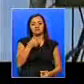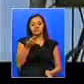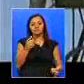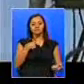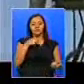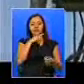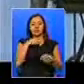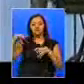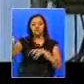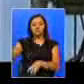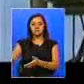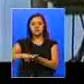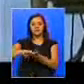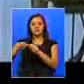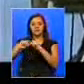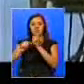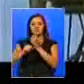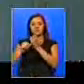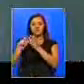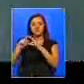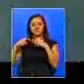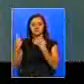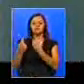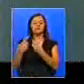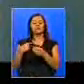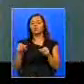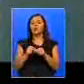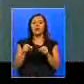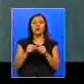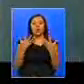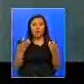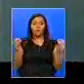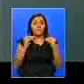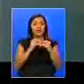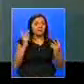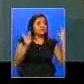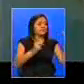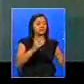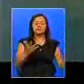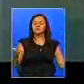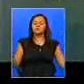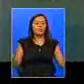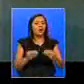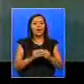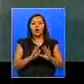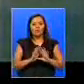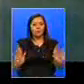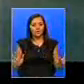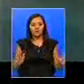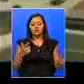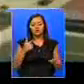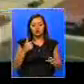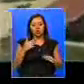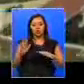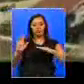y hubo que acortar la visita y no alcancé a visitar todo lo que hubiera querido en Cuba, así que me he